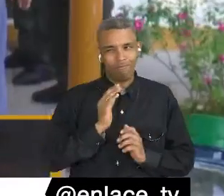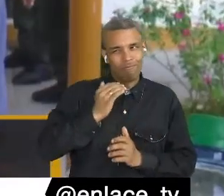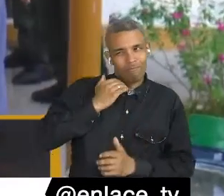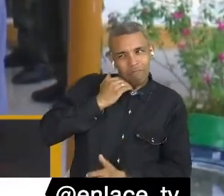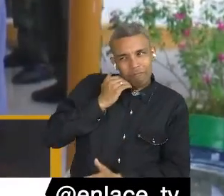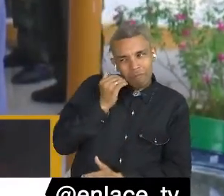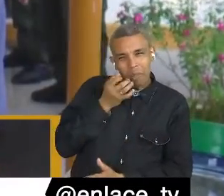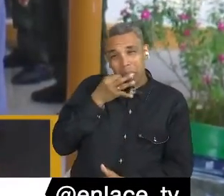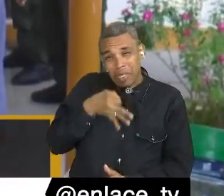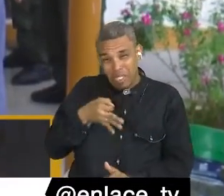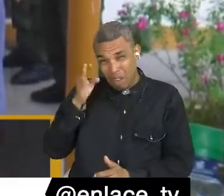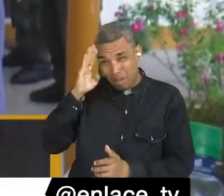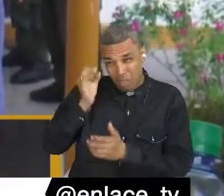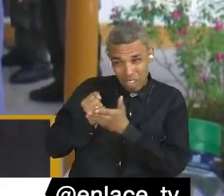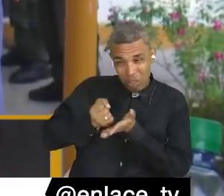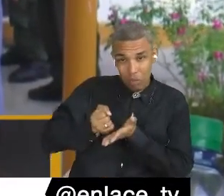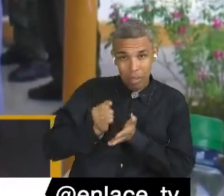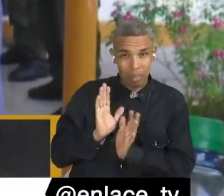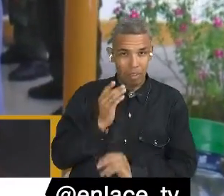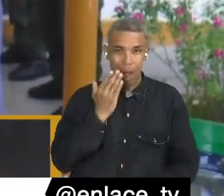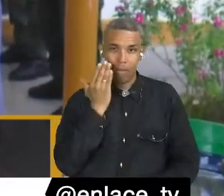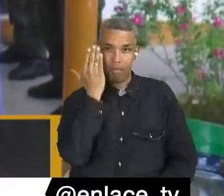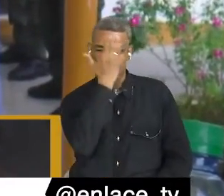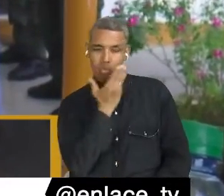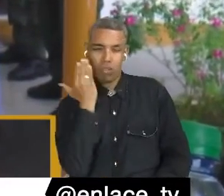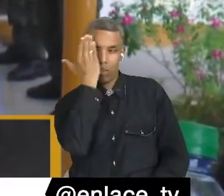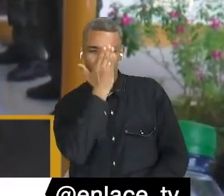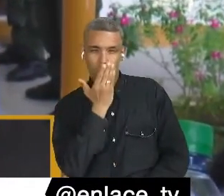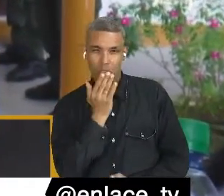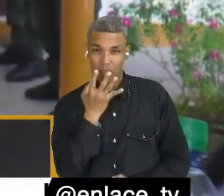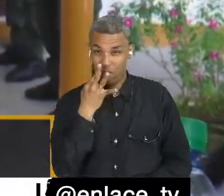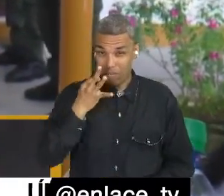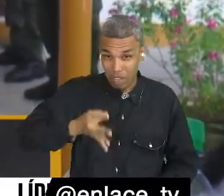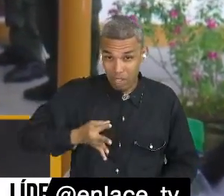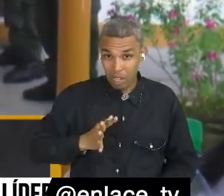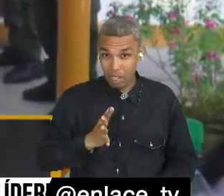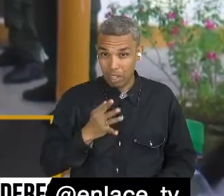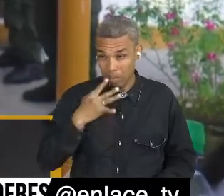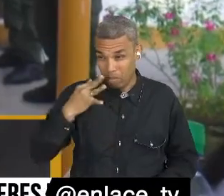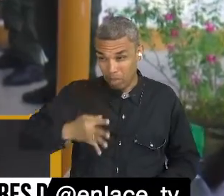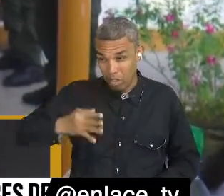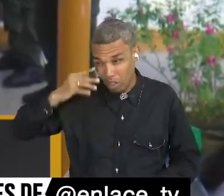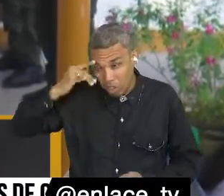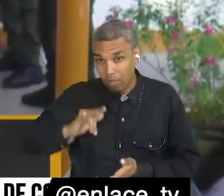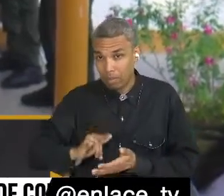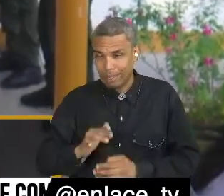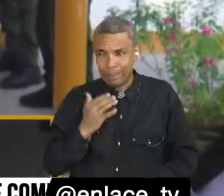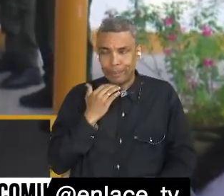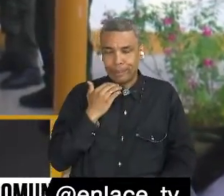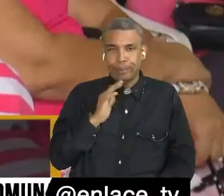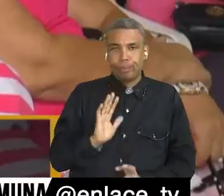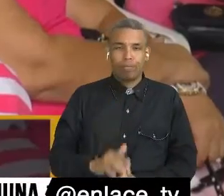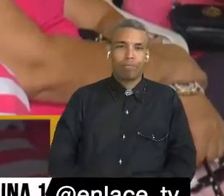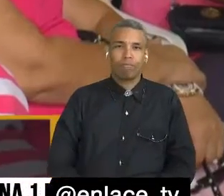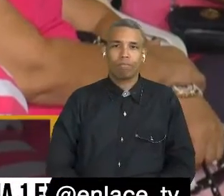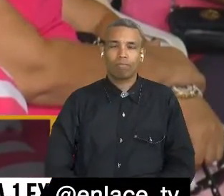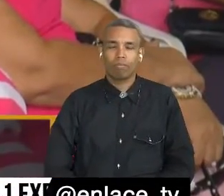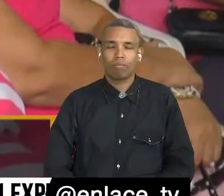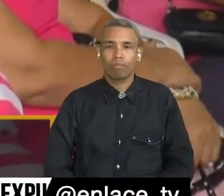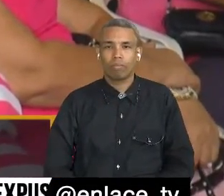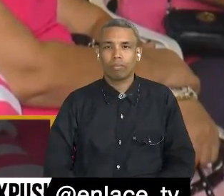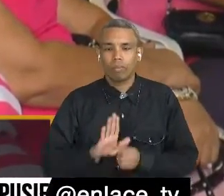y creer ahora, vamos a ver cómo van a funcionar, pero ya la lengua no se nos calla para poderlo señalar a ellos también. A la